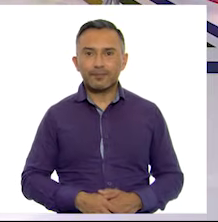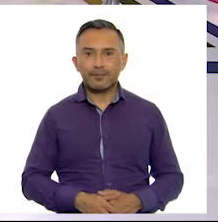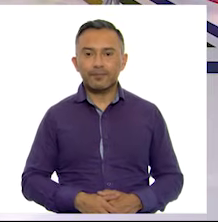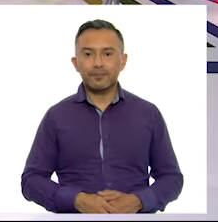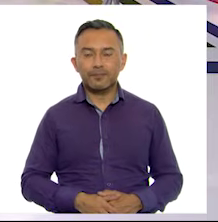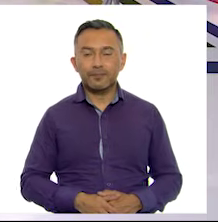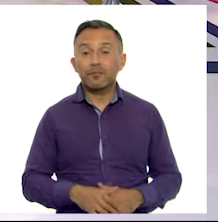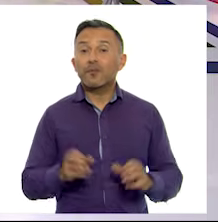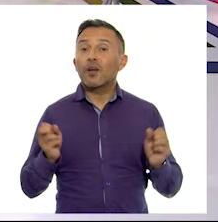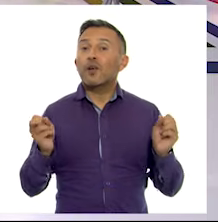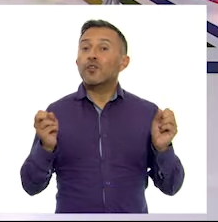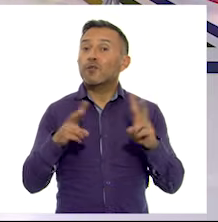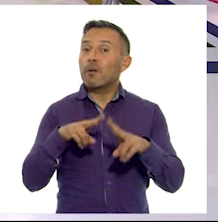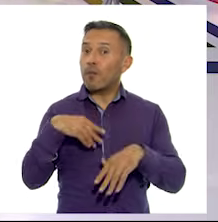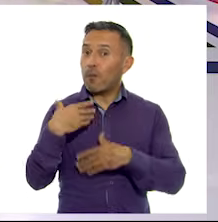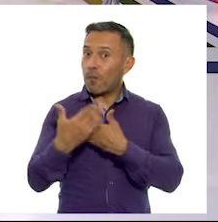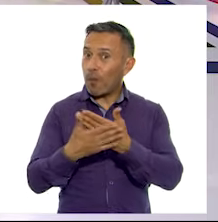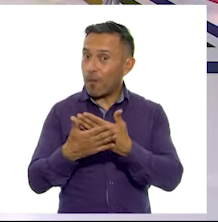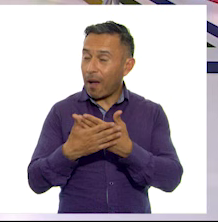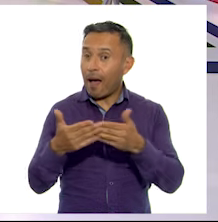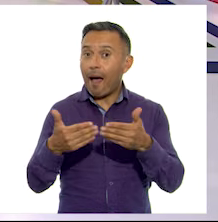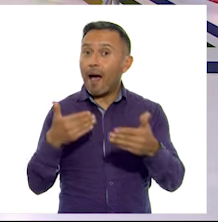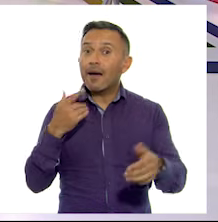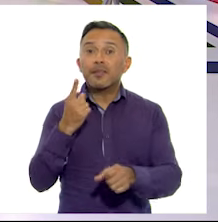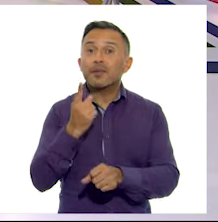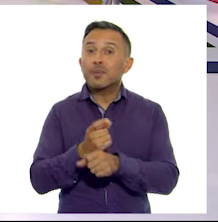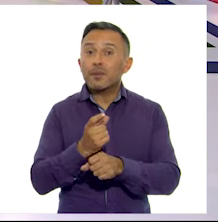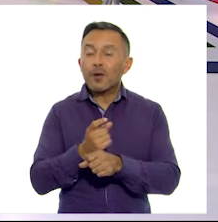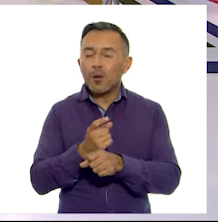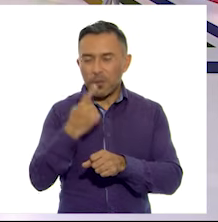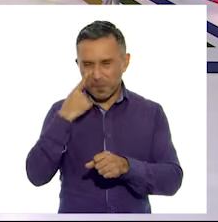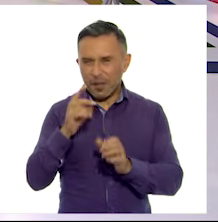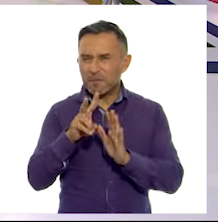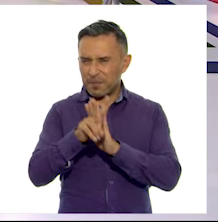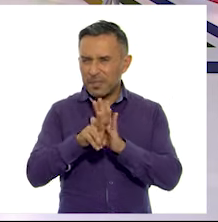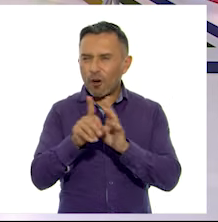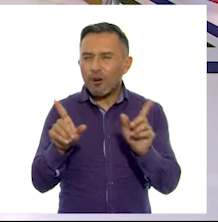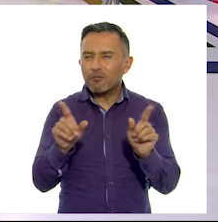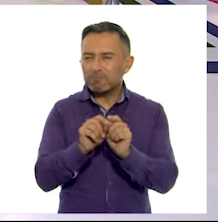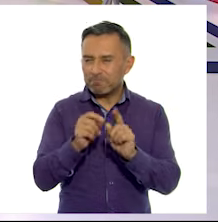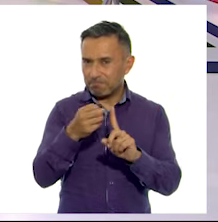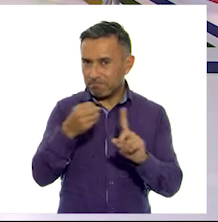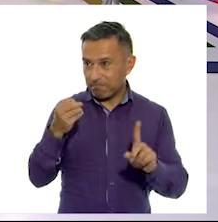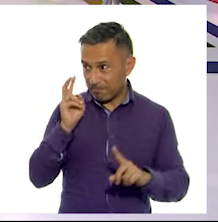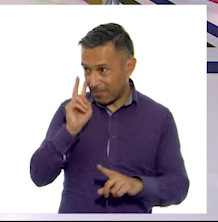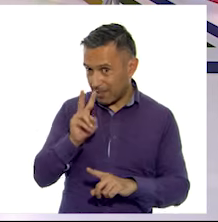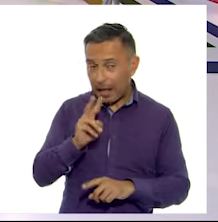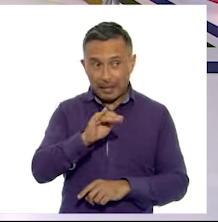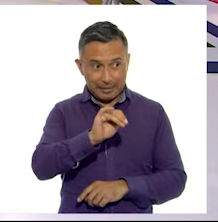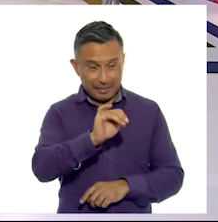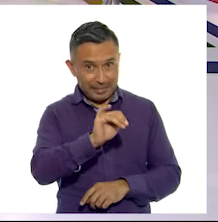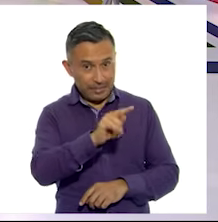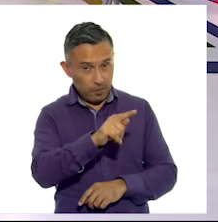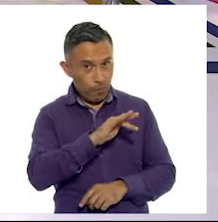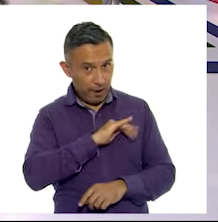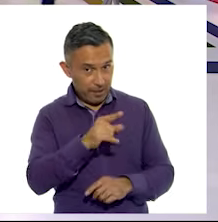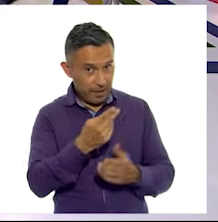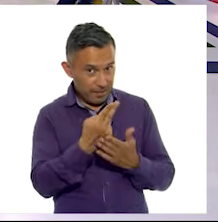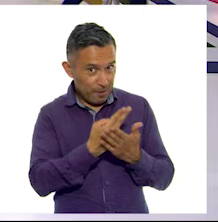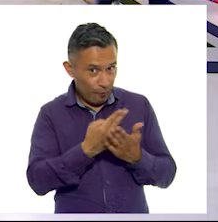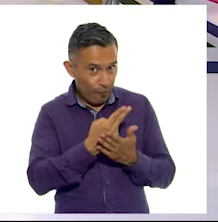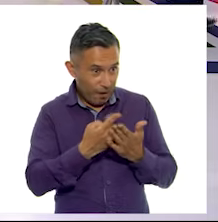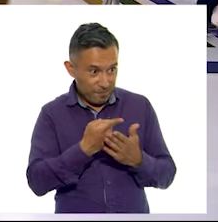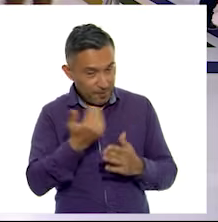Nos vemos hasta la próxima, pero antes vamos a ver la siguiente cápsula. ¿Qué te parece, maestra Orte? Sí, pero ¿qué te parece si vamos dibujando? Ah,